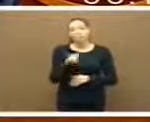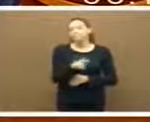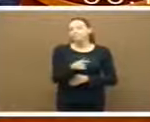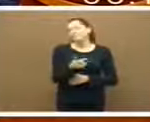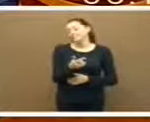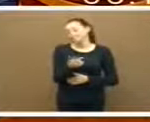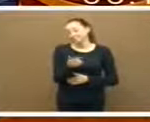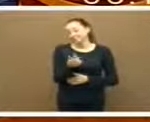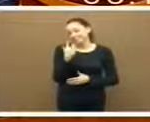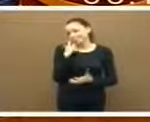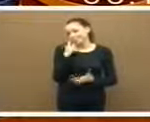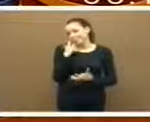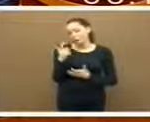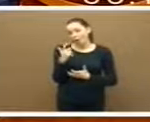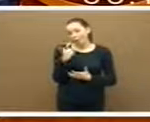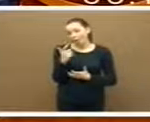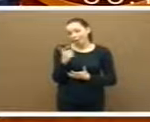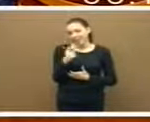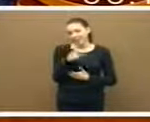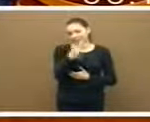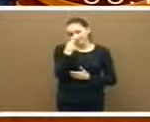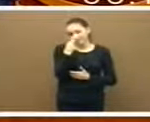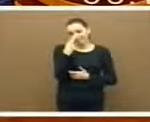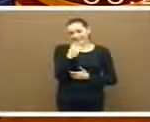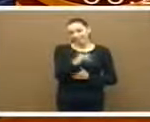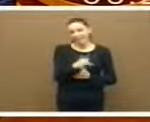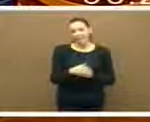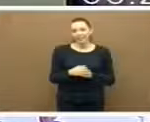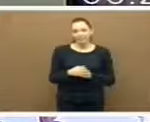poquito, es que hay más en lo físico, es que era